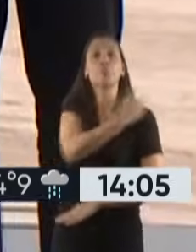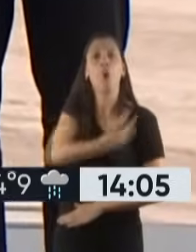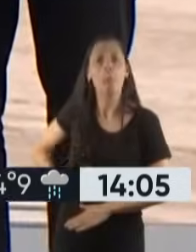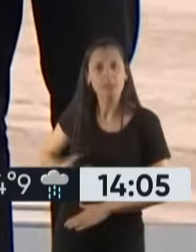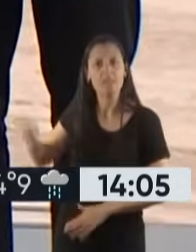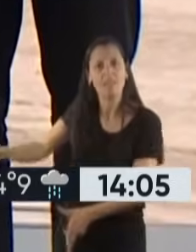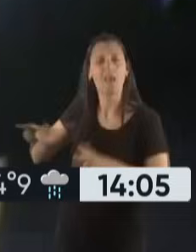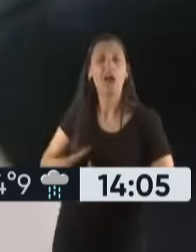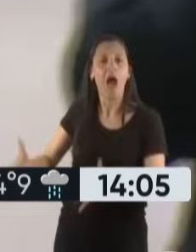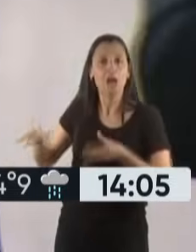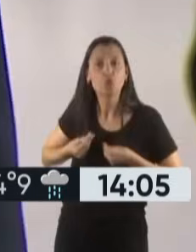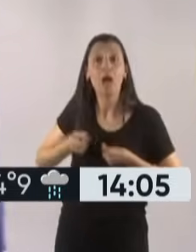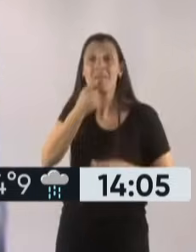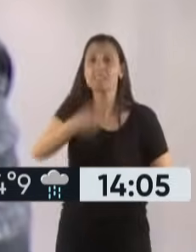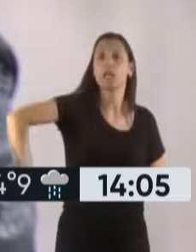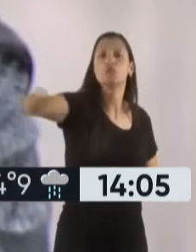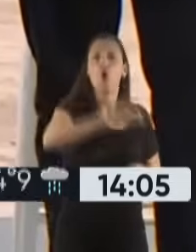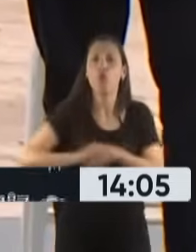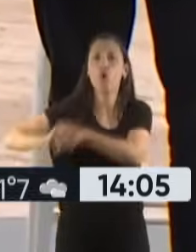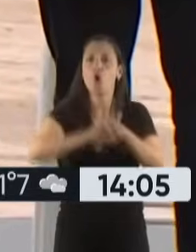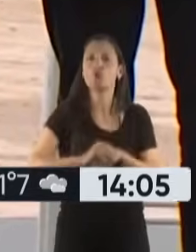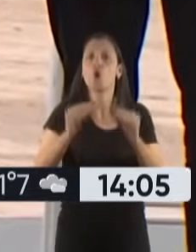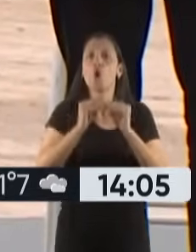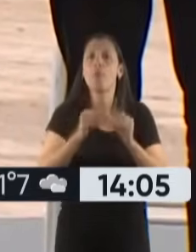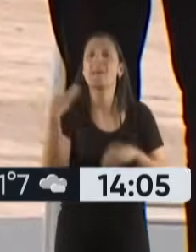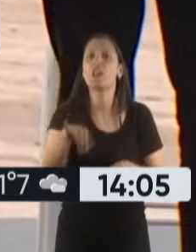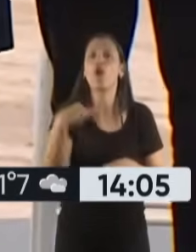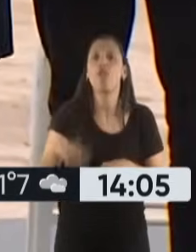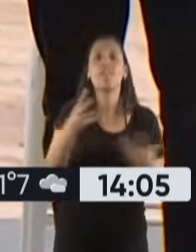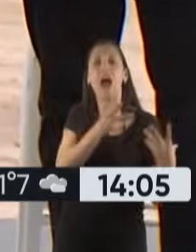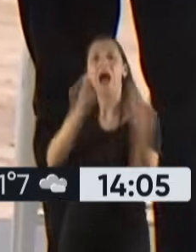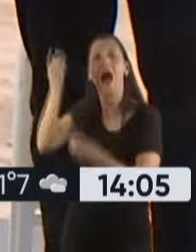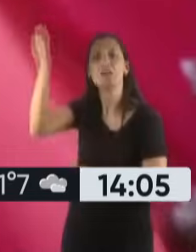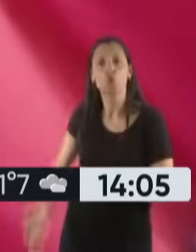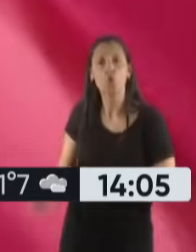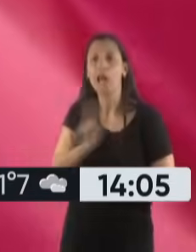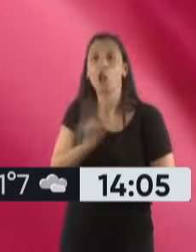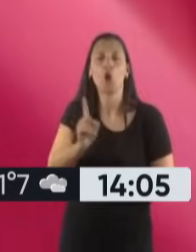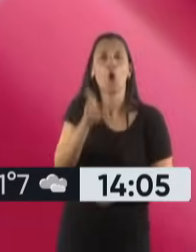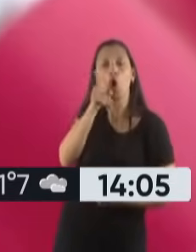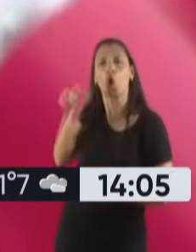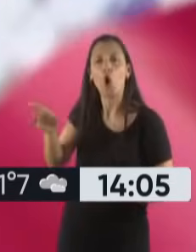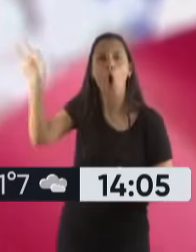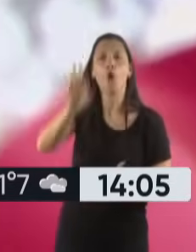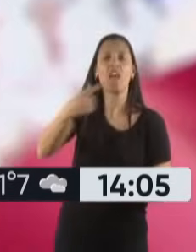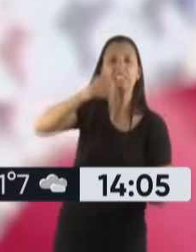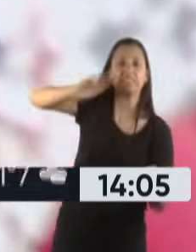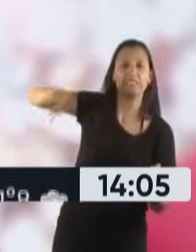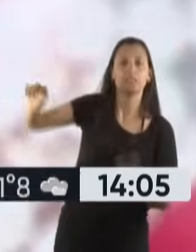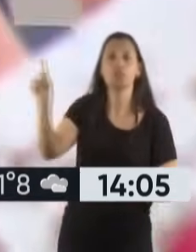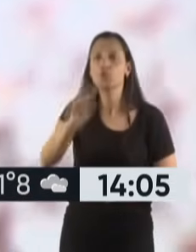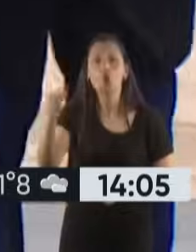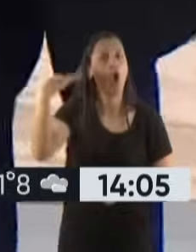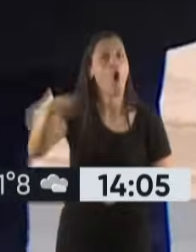porque los que somos compañeros solo tenemos que ayudarlo, no tenemos ni que fiscalizarlo, ni tenemos